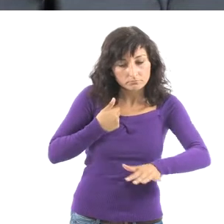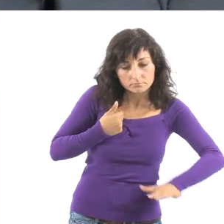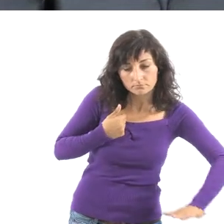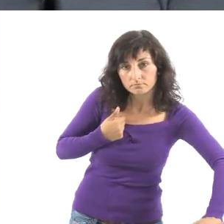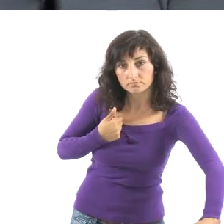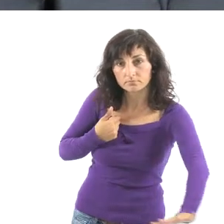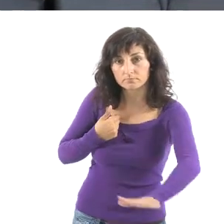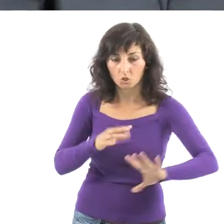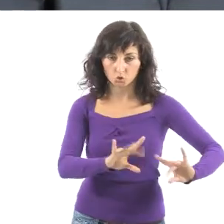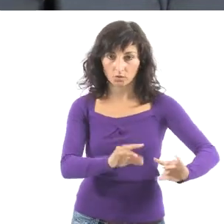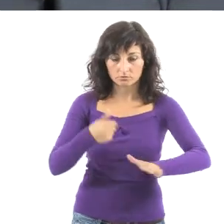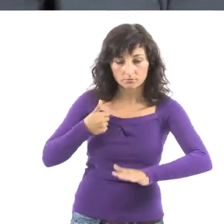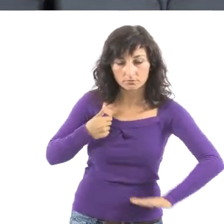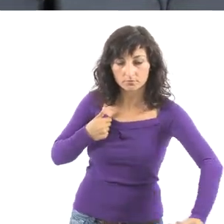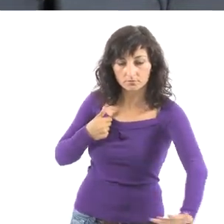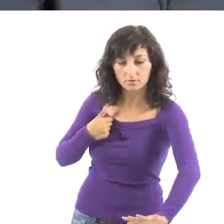contacto continuo con este.